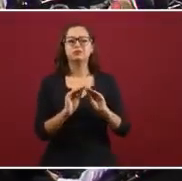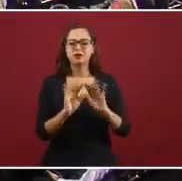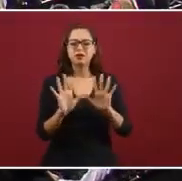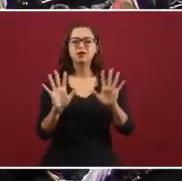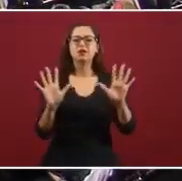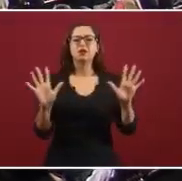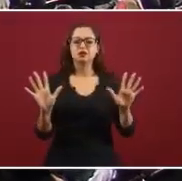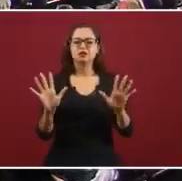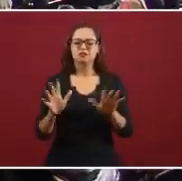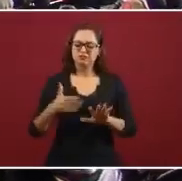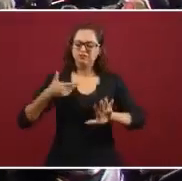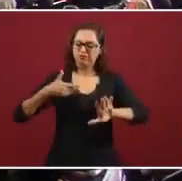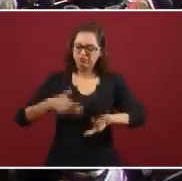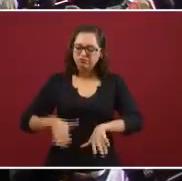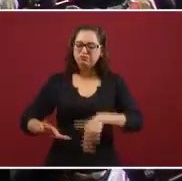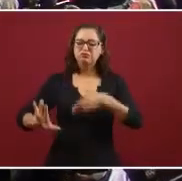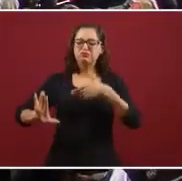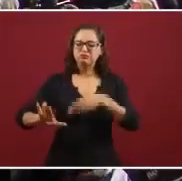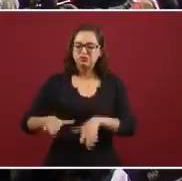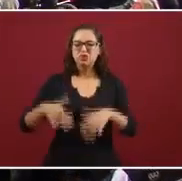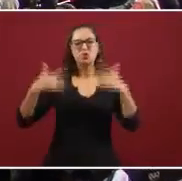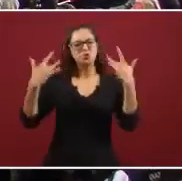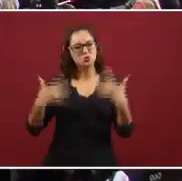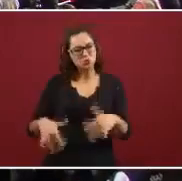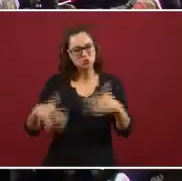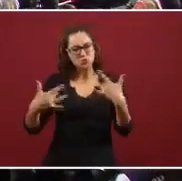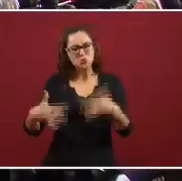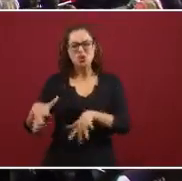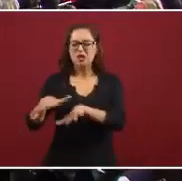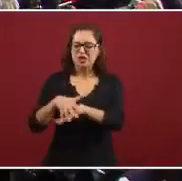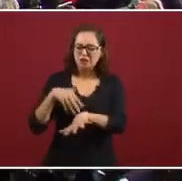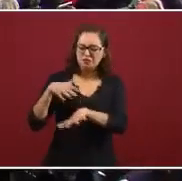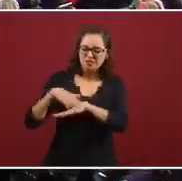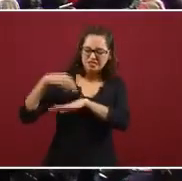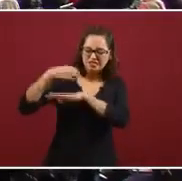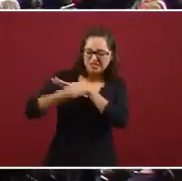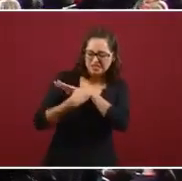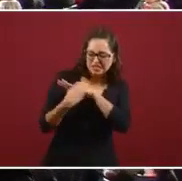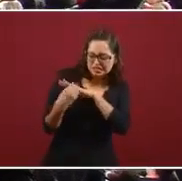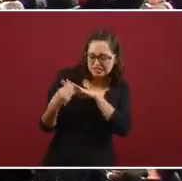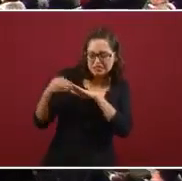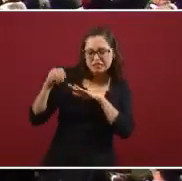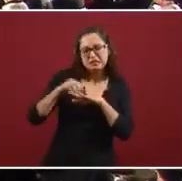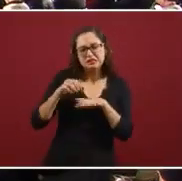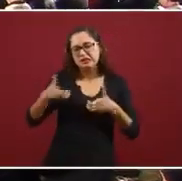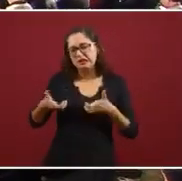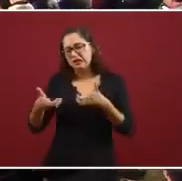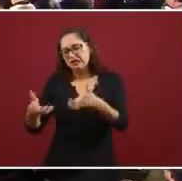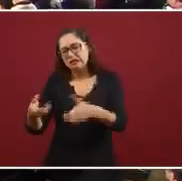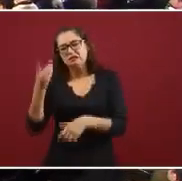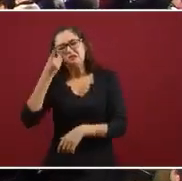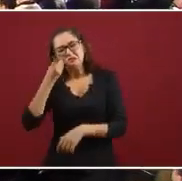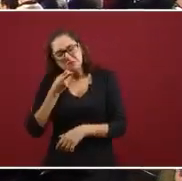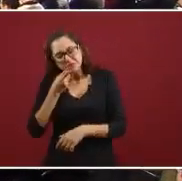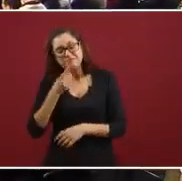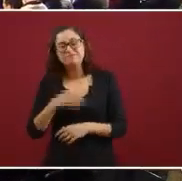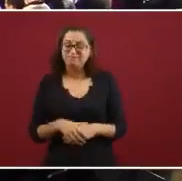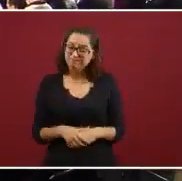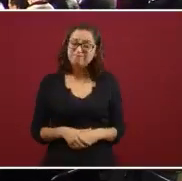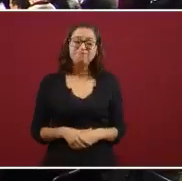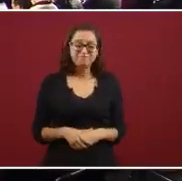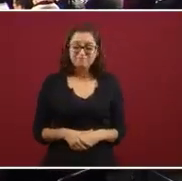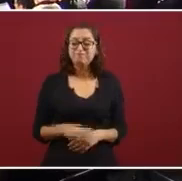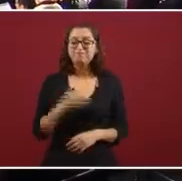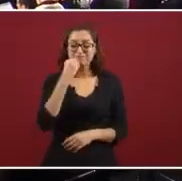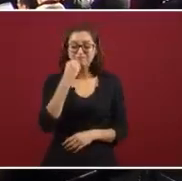son ampollas en los pies y es dormir en el suelo. Por eso,